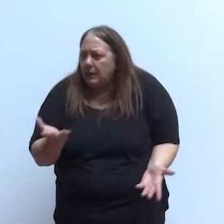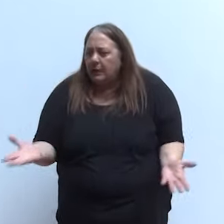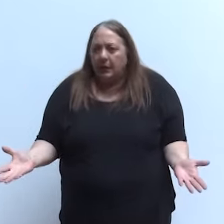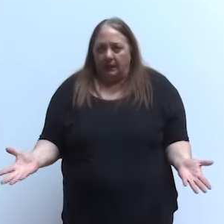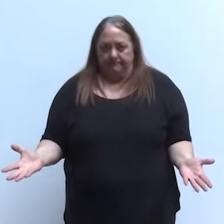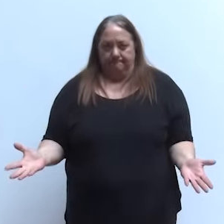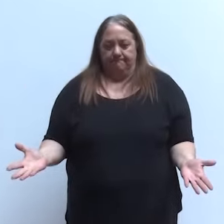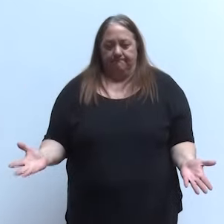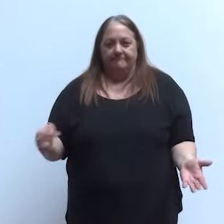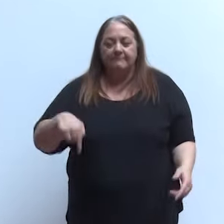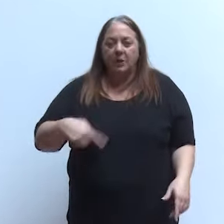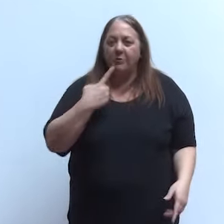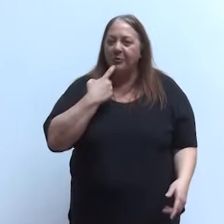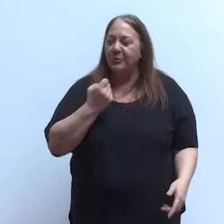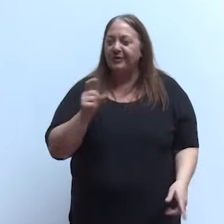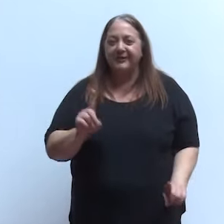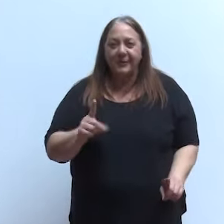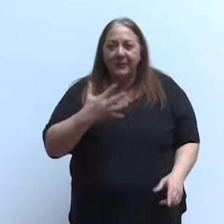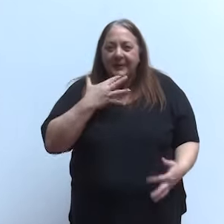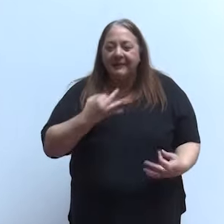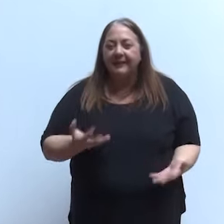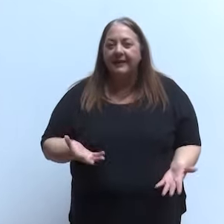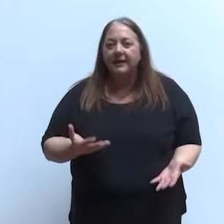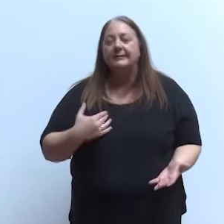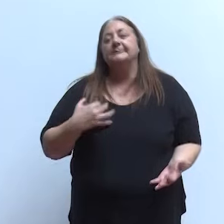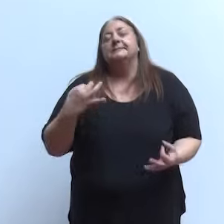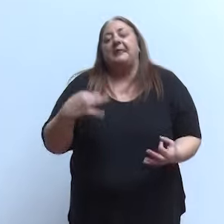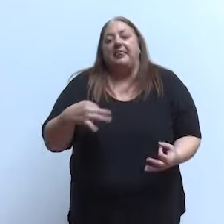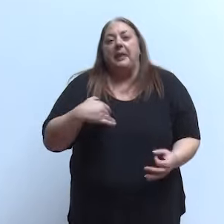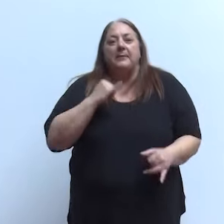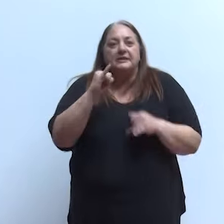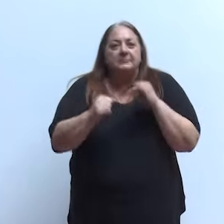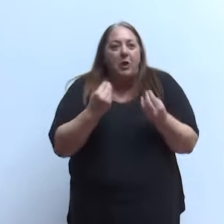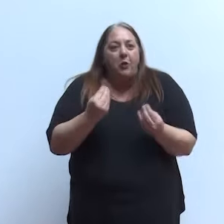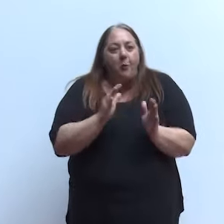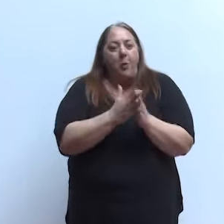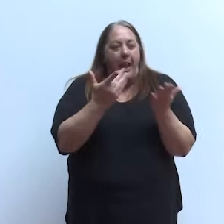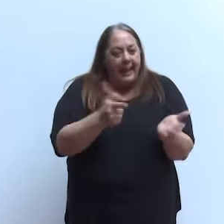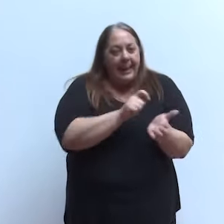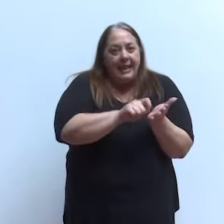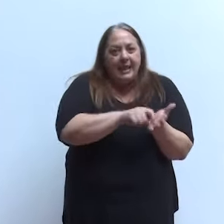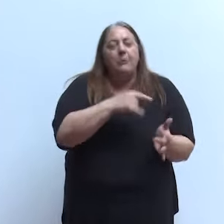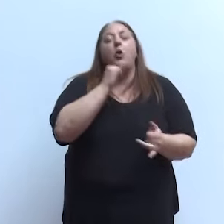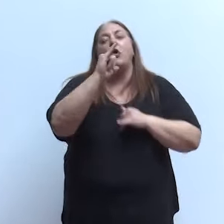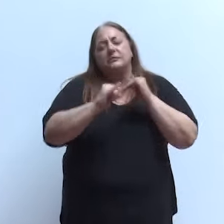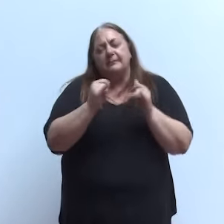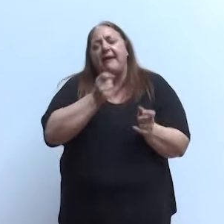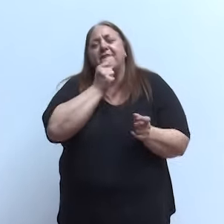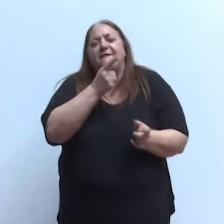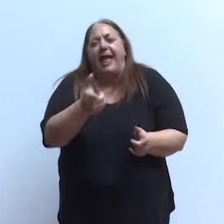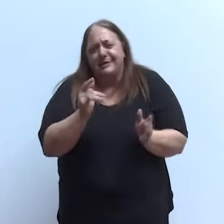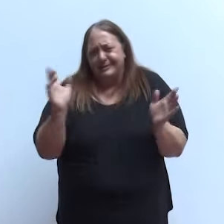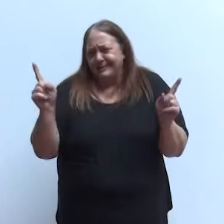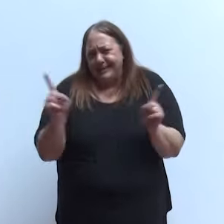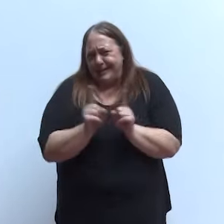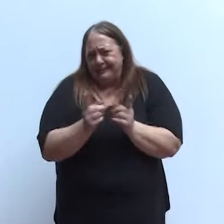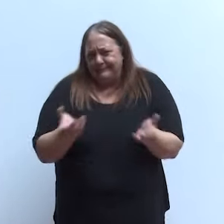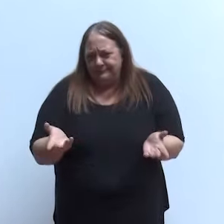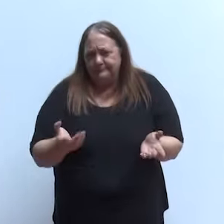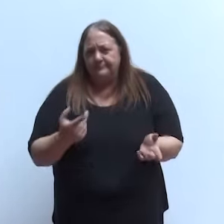dimos cuenta que no bueno y había que explicarlo y un poco el libro trata rehuir algunas explicaciones fáciles no Entonces esto de